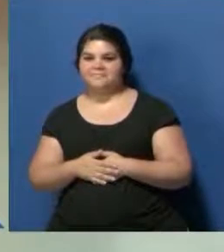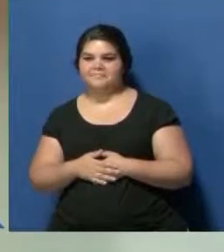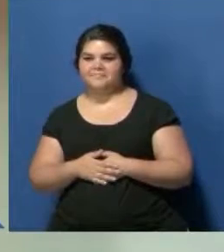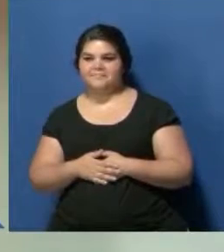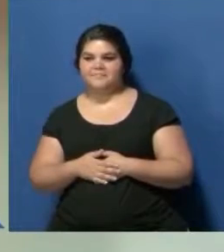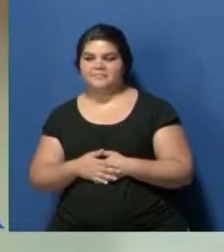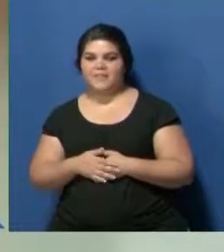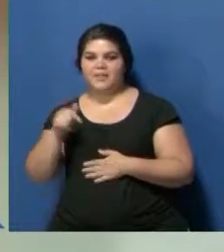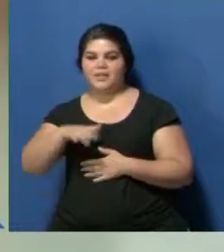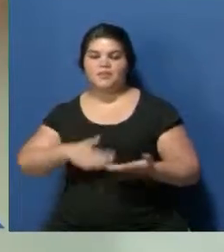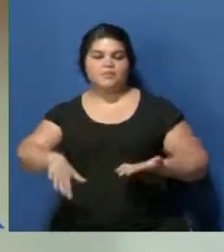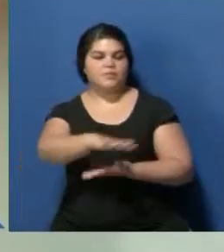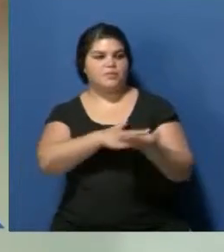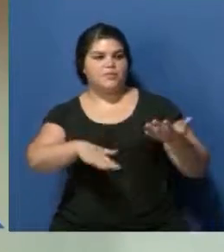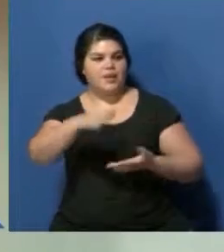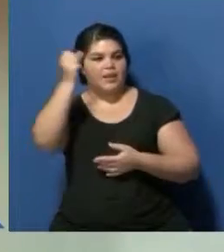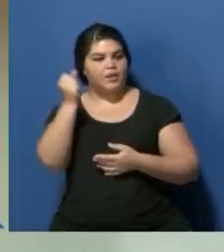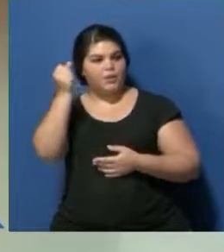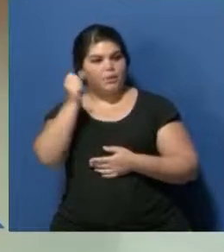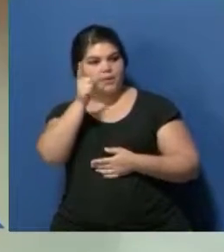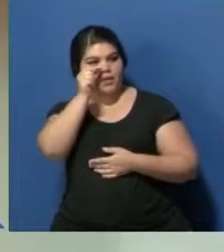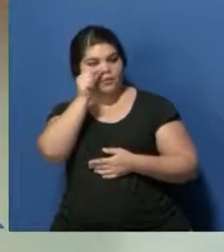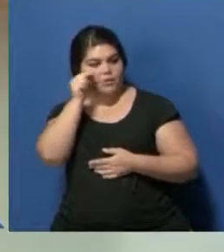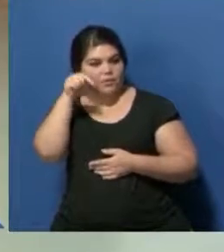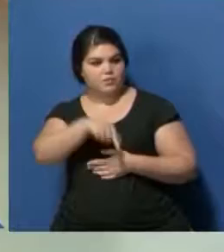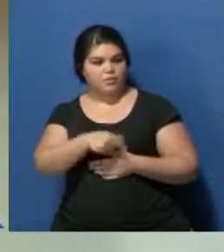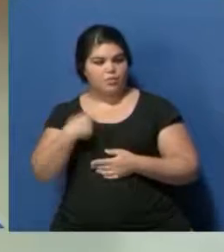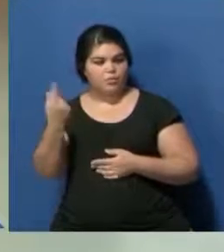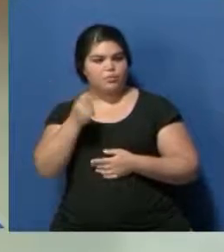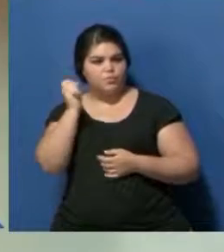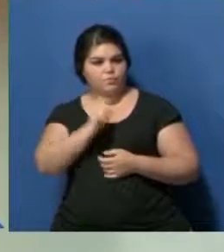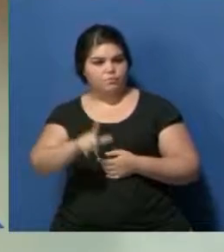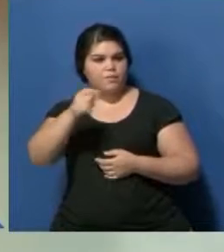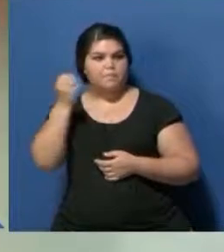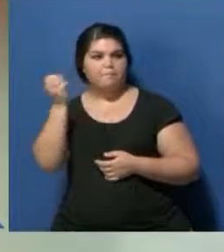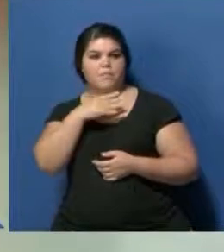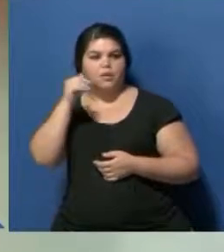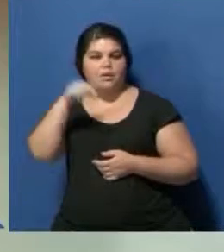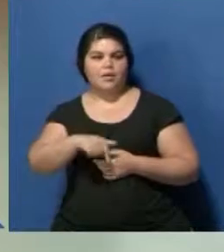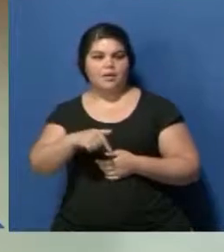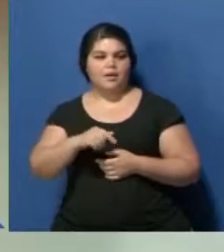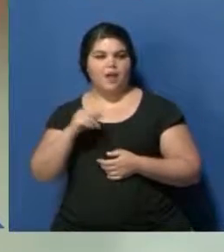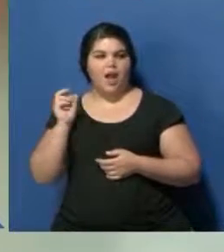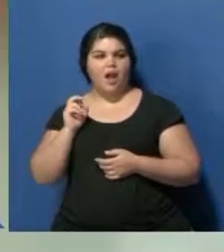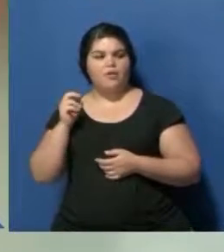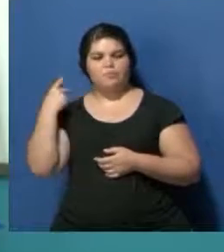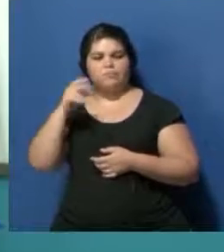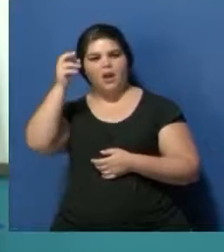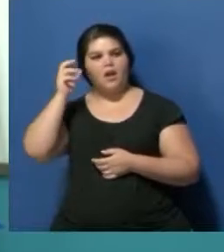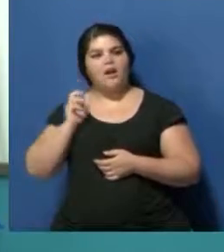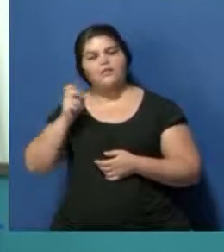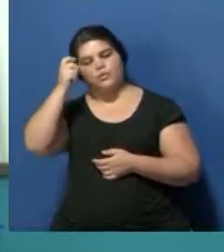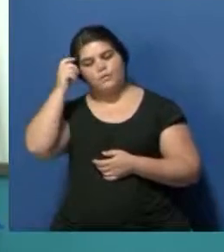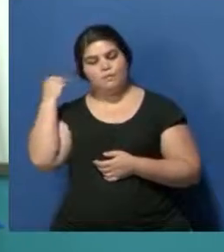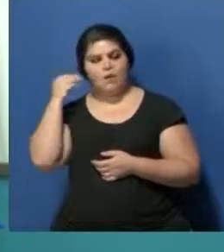social, económica y política de alguna forma. Lo que yo me pregunto es, ¿hemos crecido en institucionalidad en estas últimas 2 décadas? Porque recordamos un